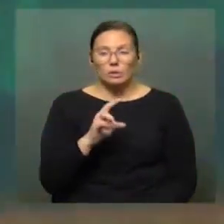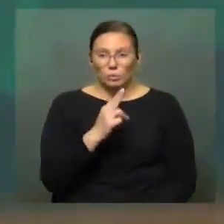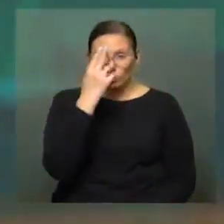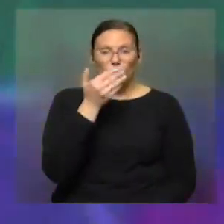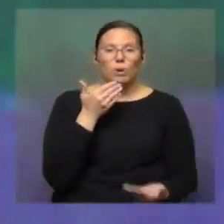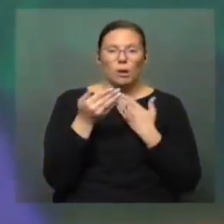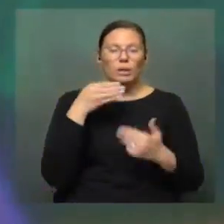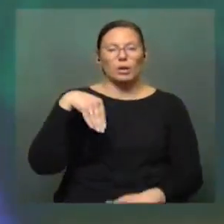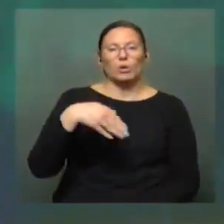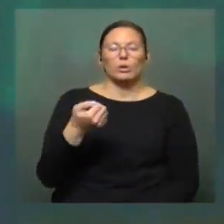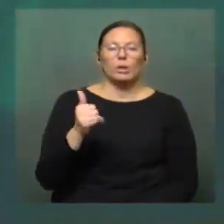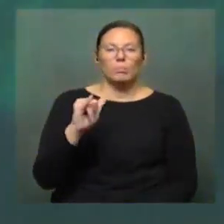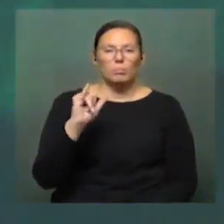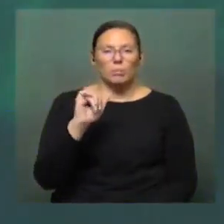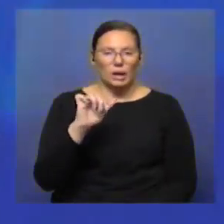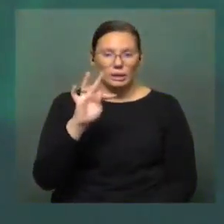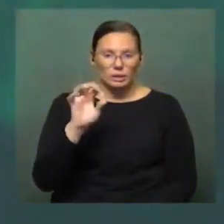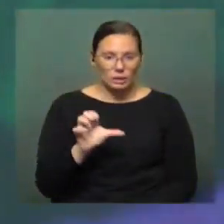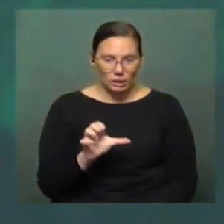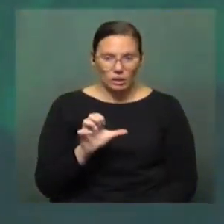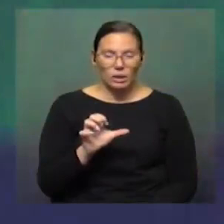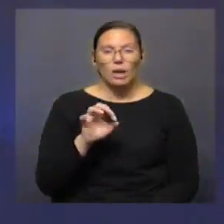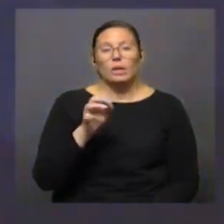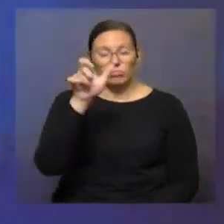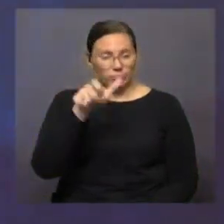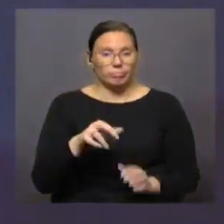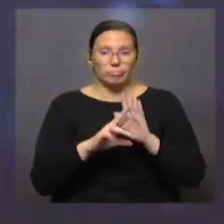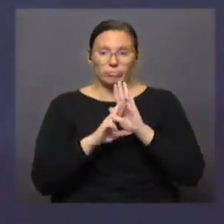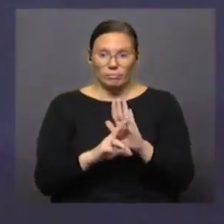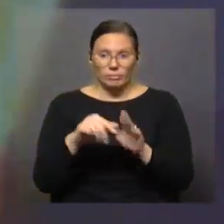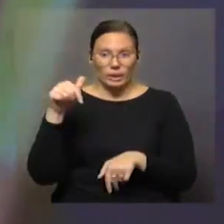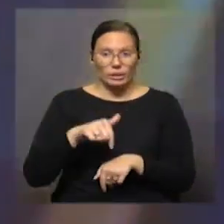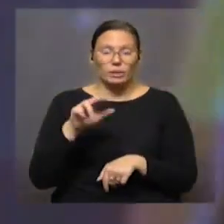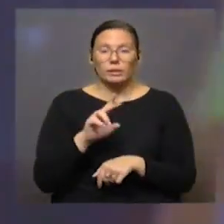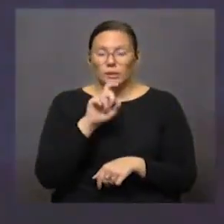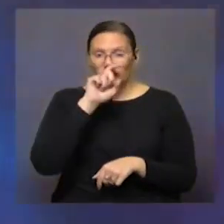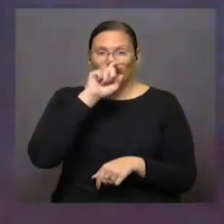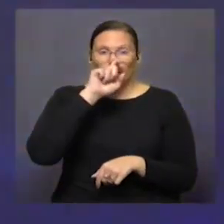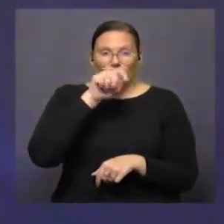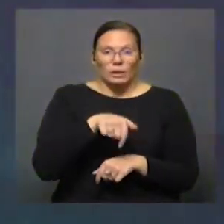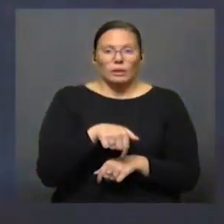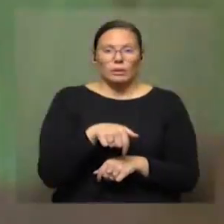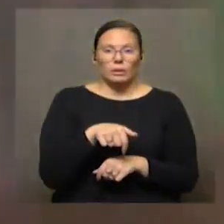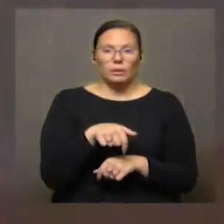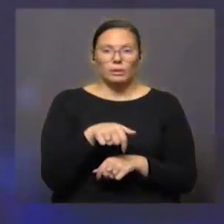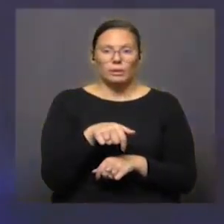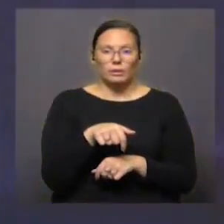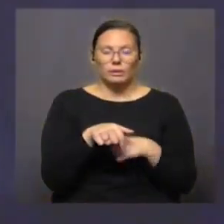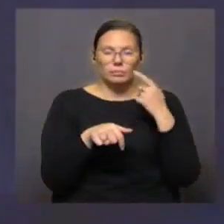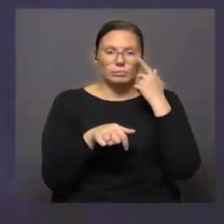Maite Oyarzún, que ella es una referente de aquí, de Montevideo, y